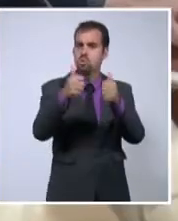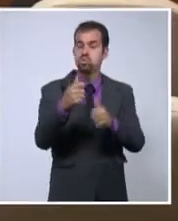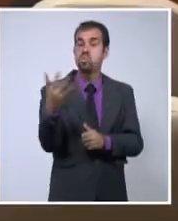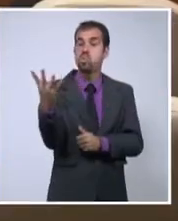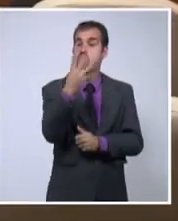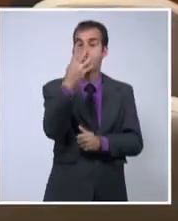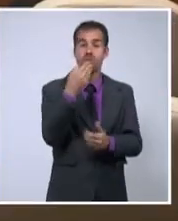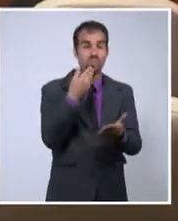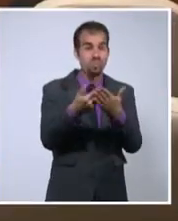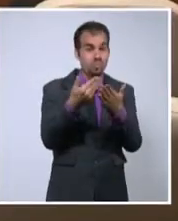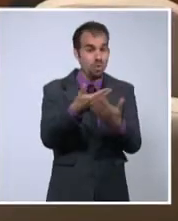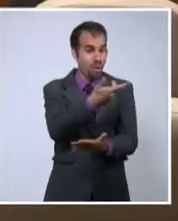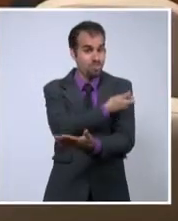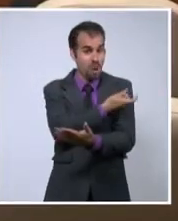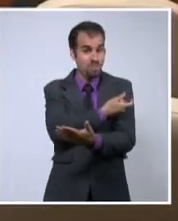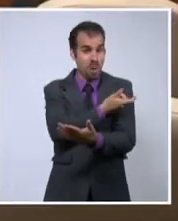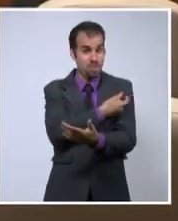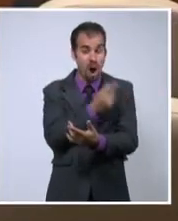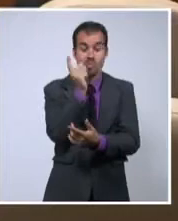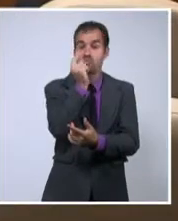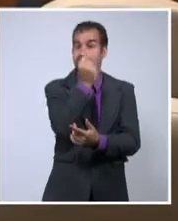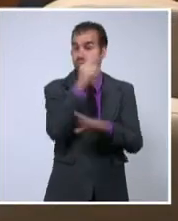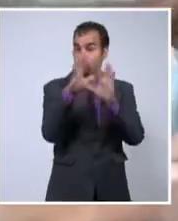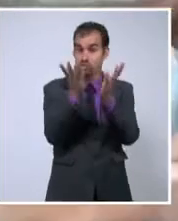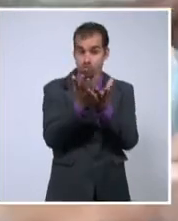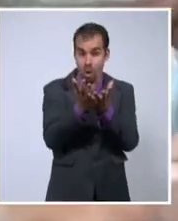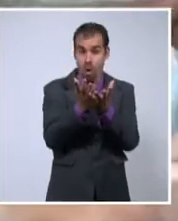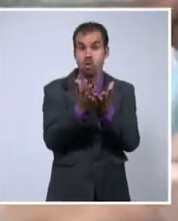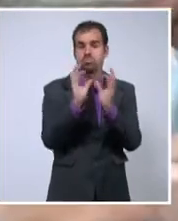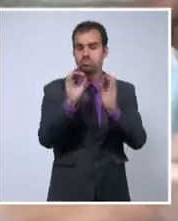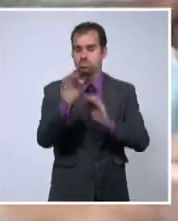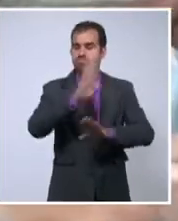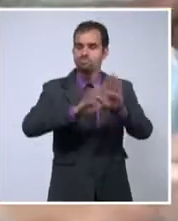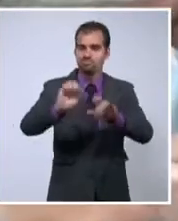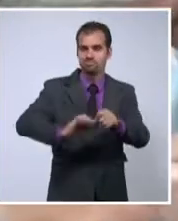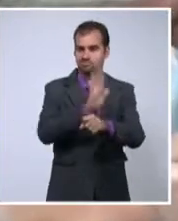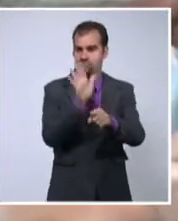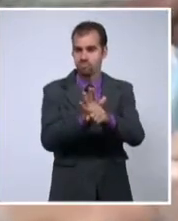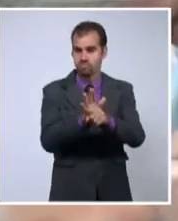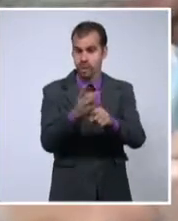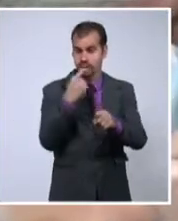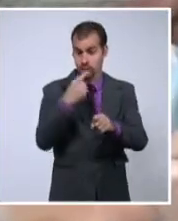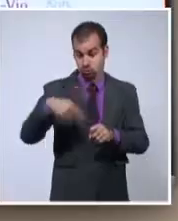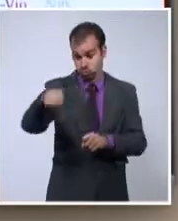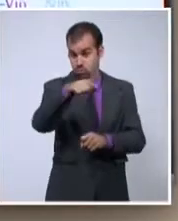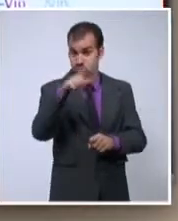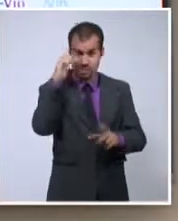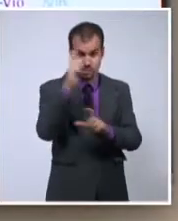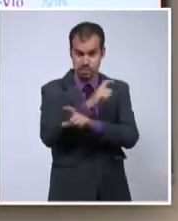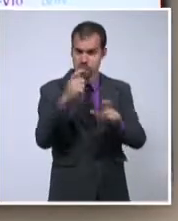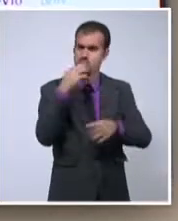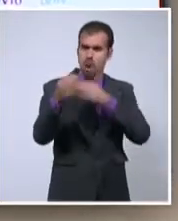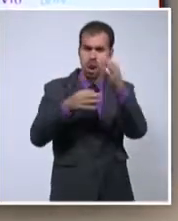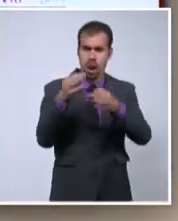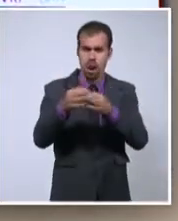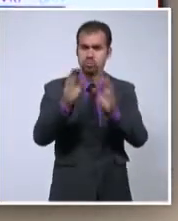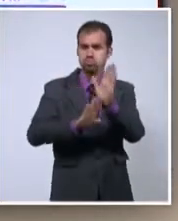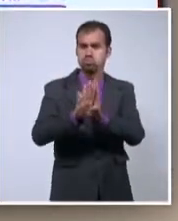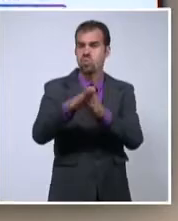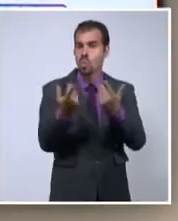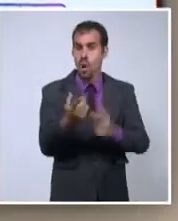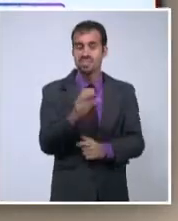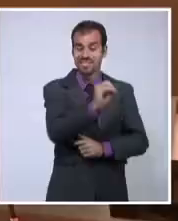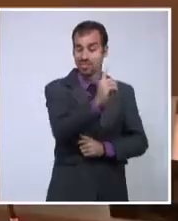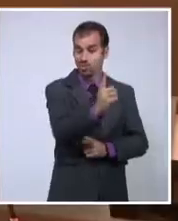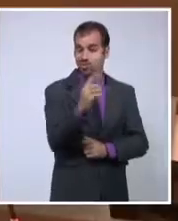vacunas contra la COVID-19 que desarrolla Cuba, tras conocer, en la voz de los científicos, los avances de Soberana 01, 02,